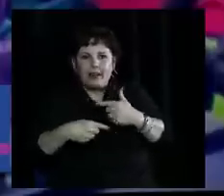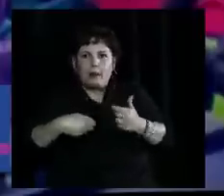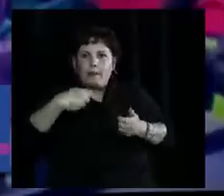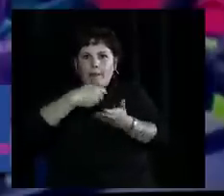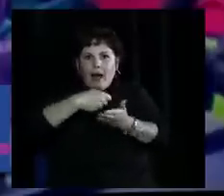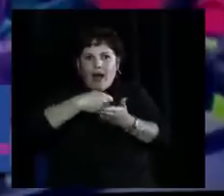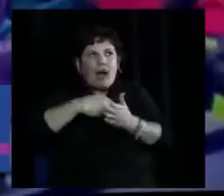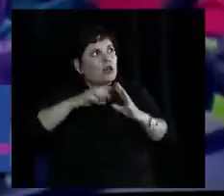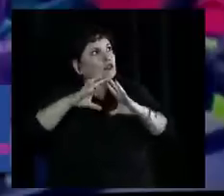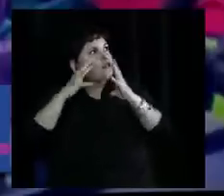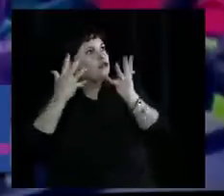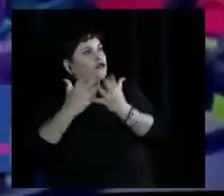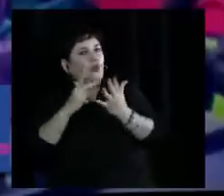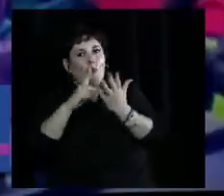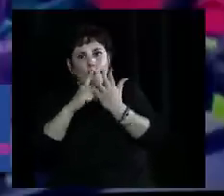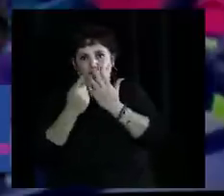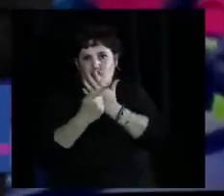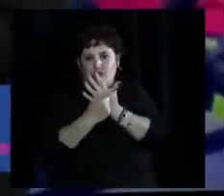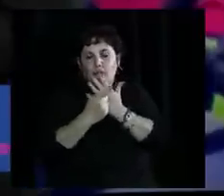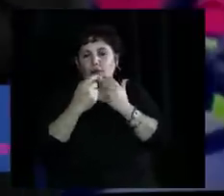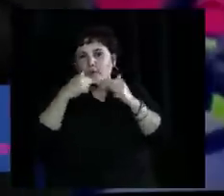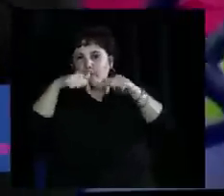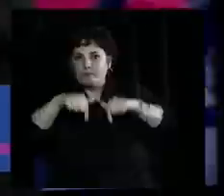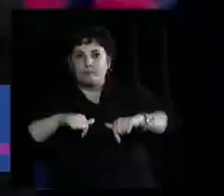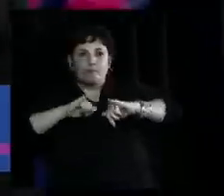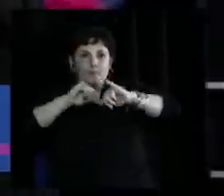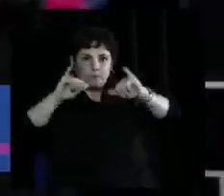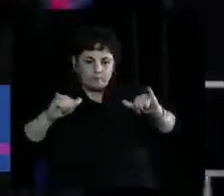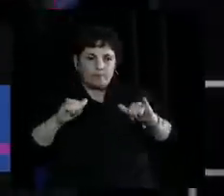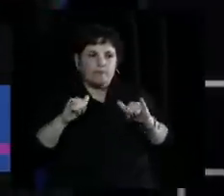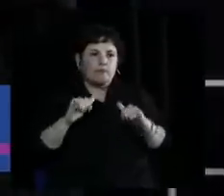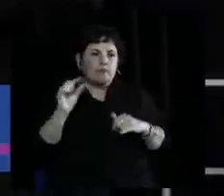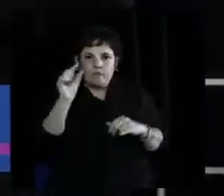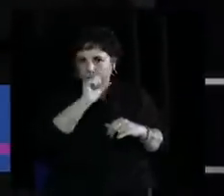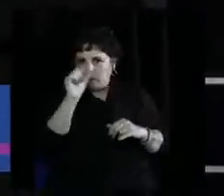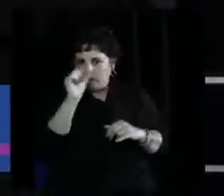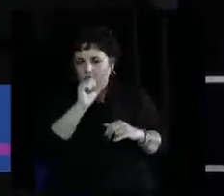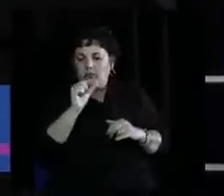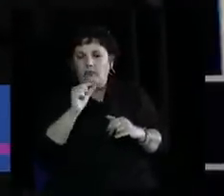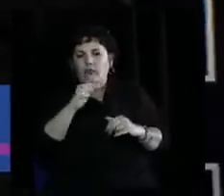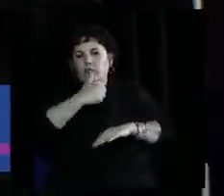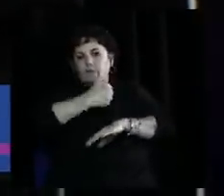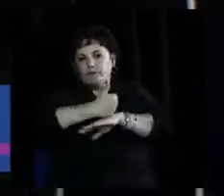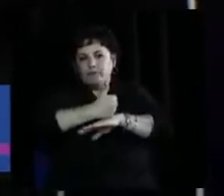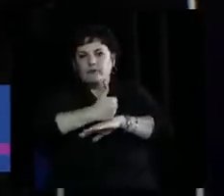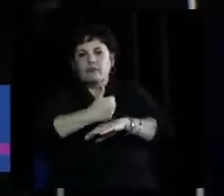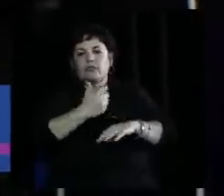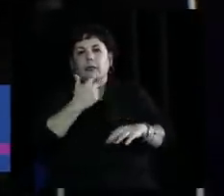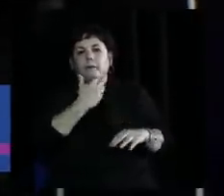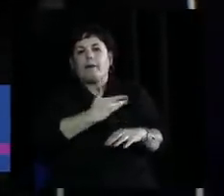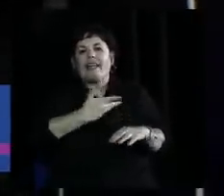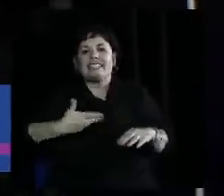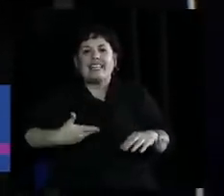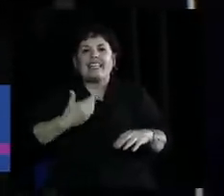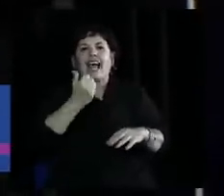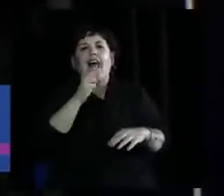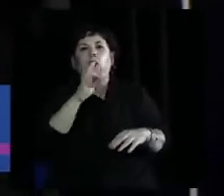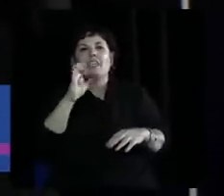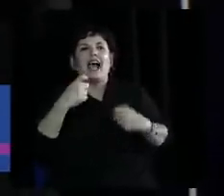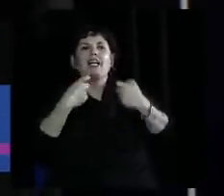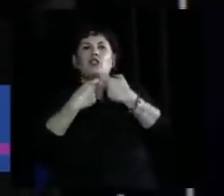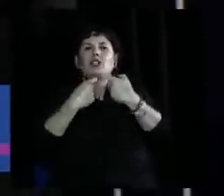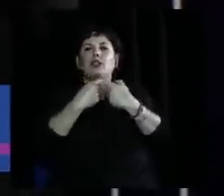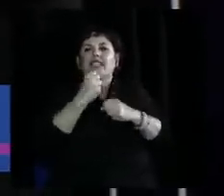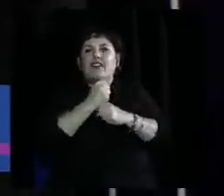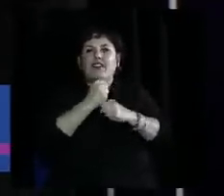financiar este proyecto. En el día de hoy vamos a contar, ahora en un ratito nada más, con la presencia del presidente de AUTE, de la Asociación